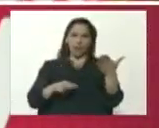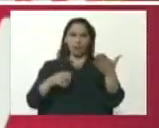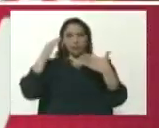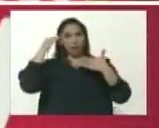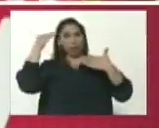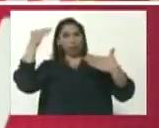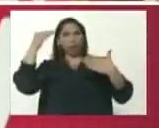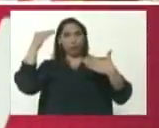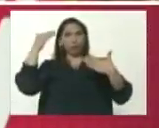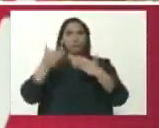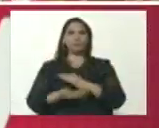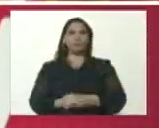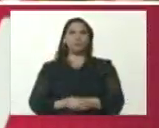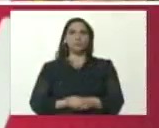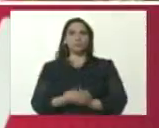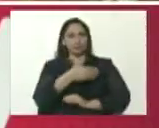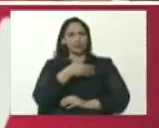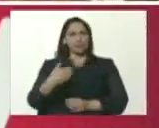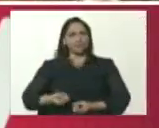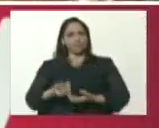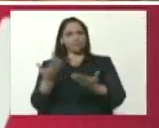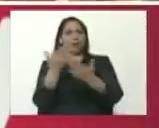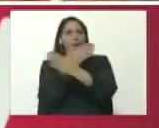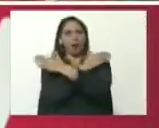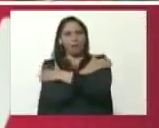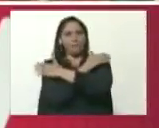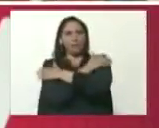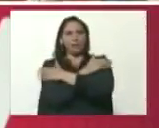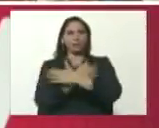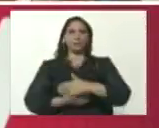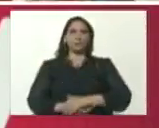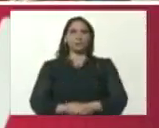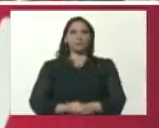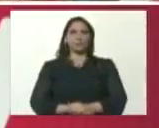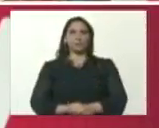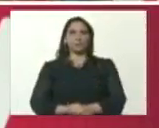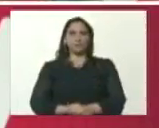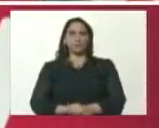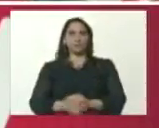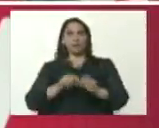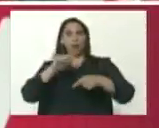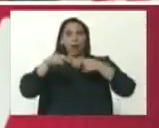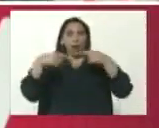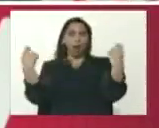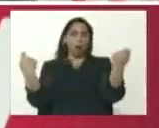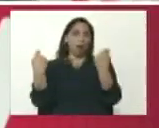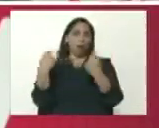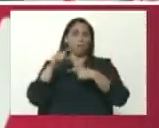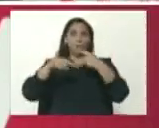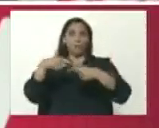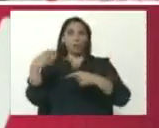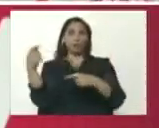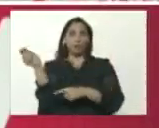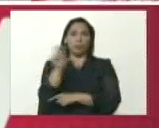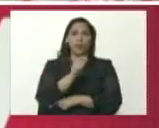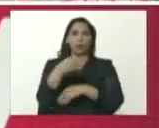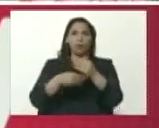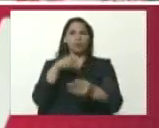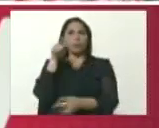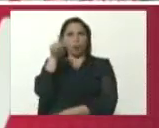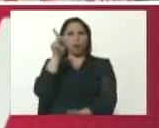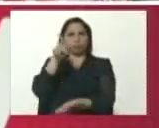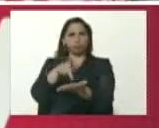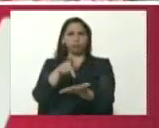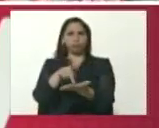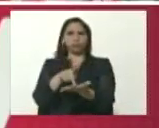pues. Quisiera estar ahí dándole un abrazo, ¿no? La próxima jornada, el próximo mes, la hacemos ahí, en un